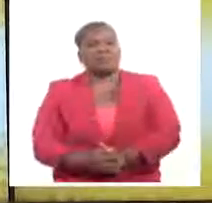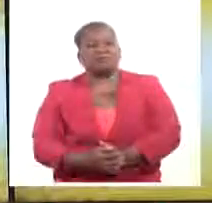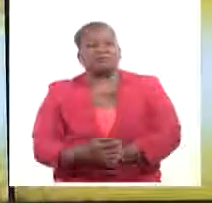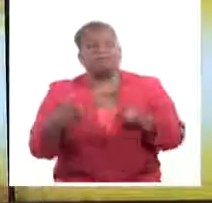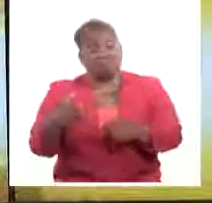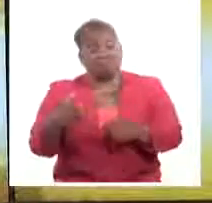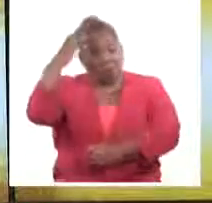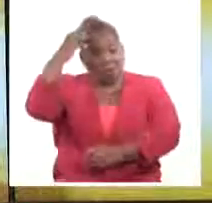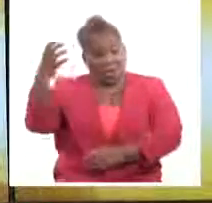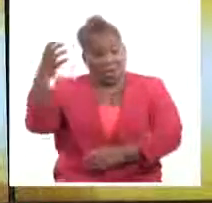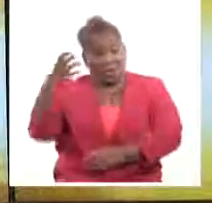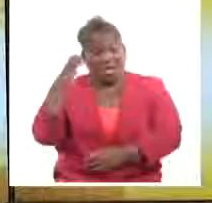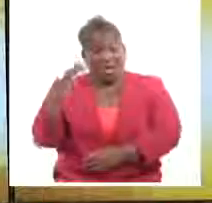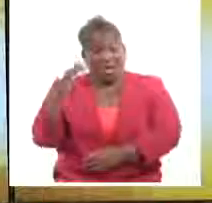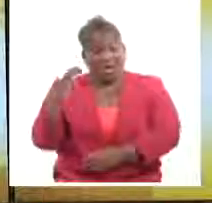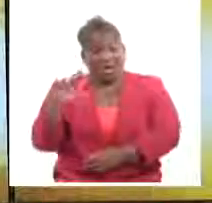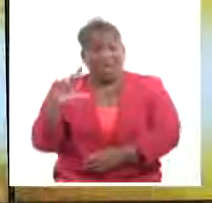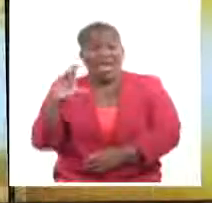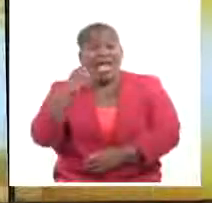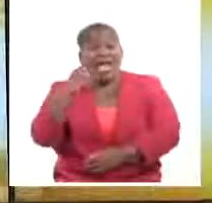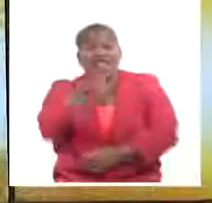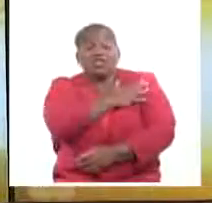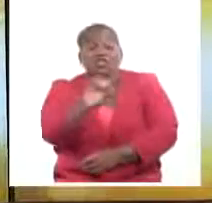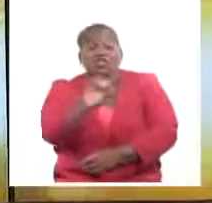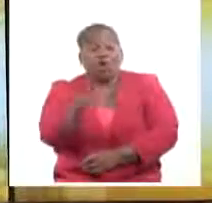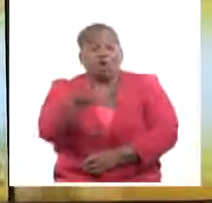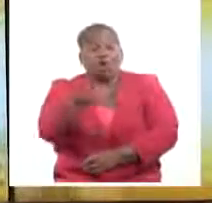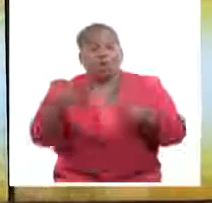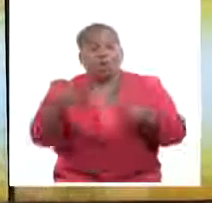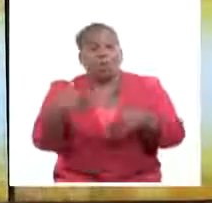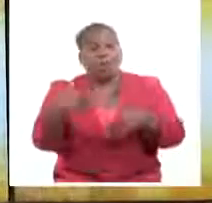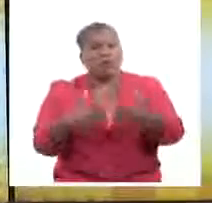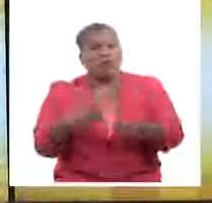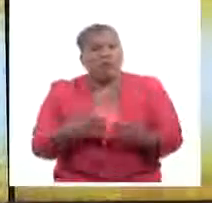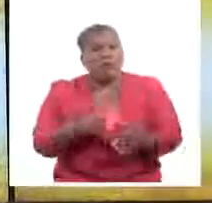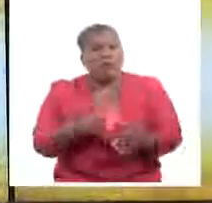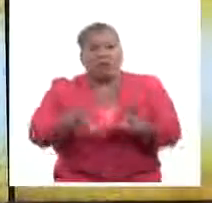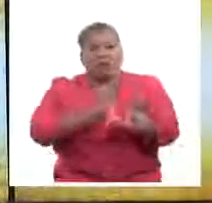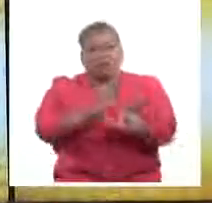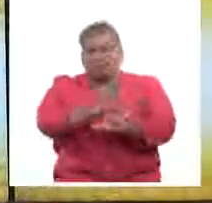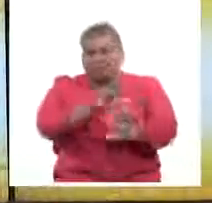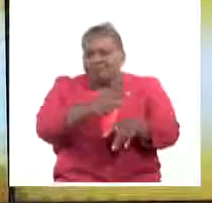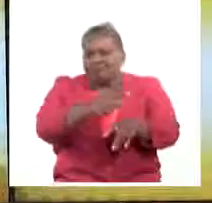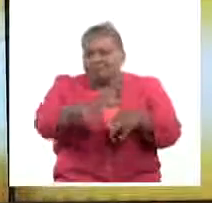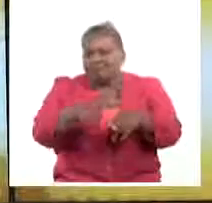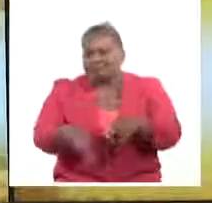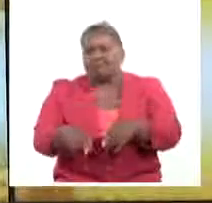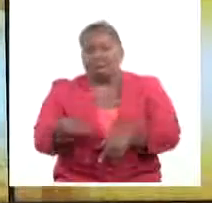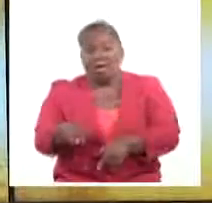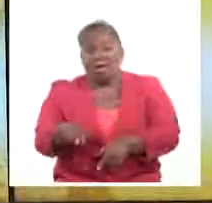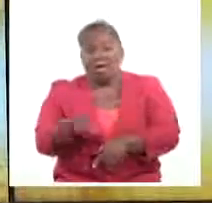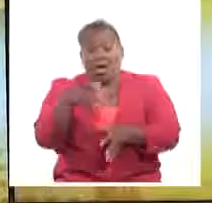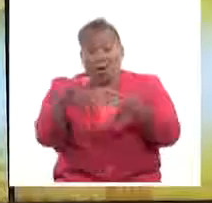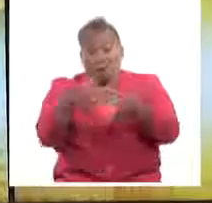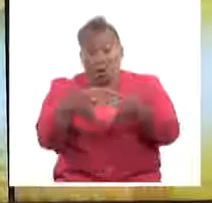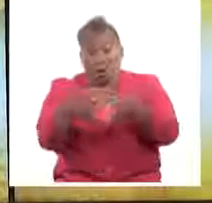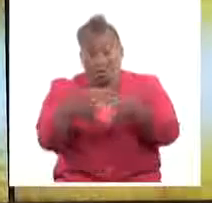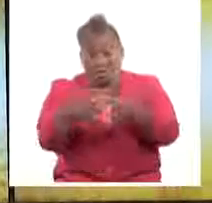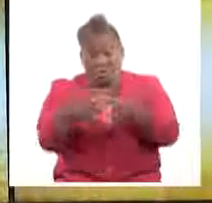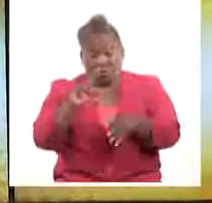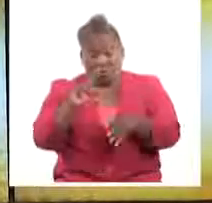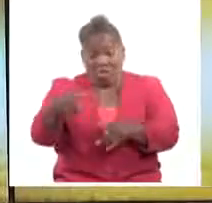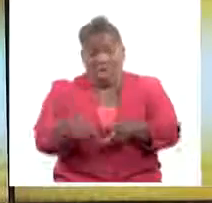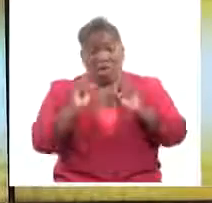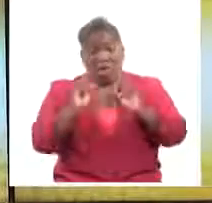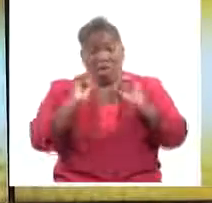el gobierno ecuatoriano de Guillermo Lasso envuelto en escándalos de corrupción. Una comisión parlamentaria especializada se reunirá mañana tras